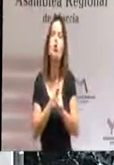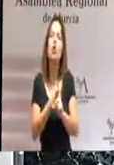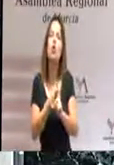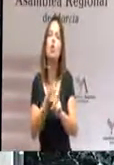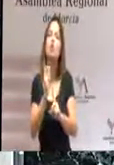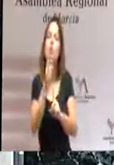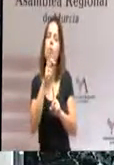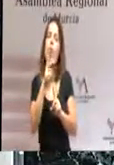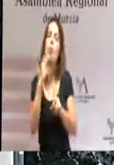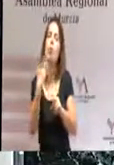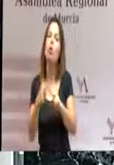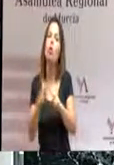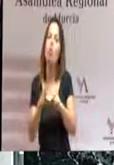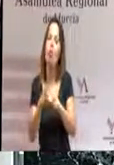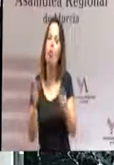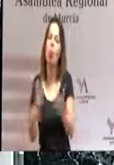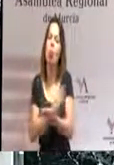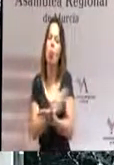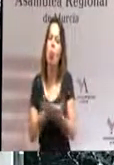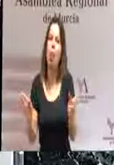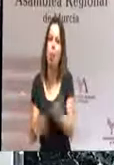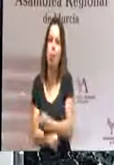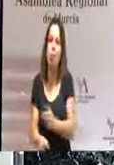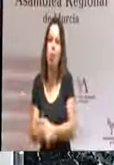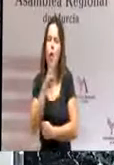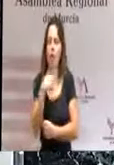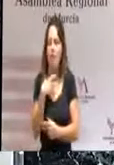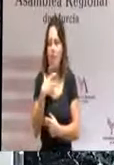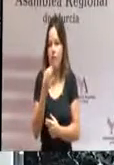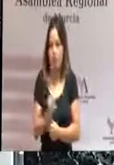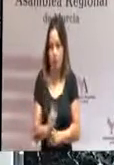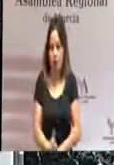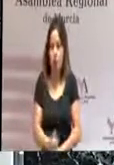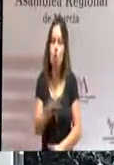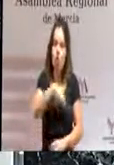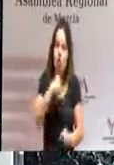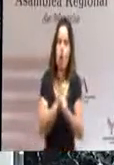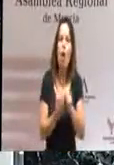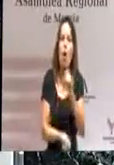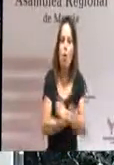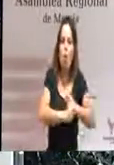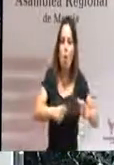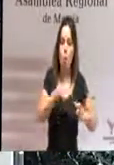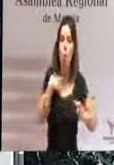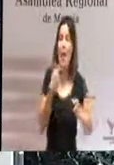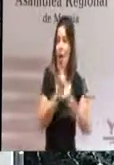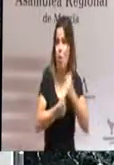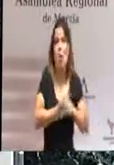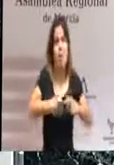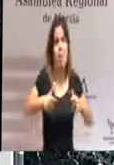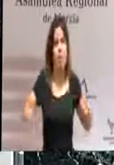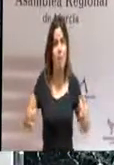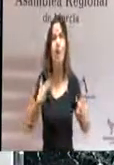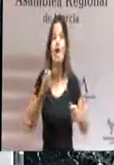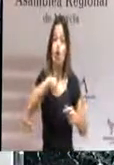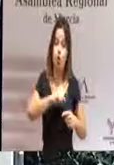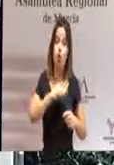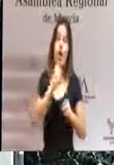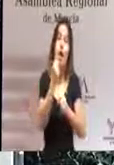políticas caducas de ineficacia demostrada. Creamos empleo porque crecemos económicamente, y crecemos